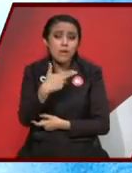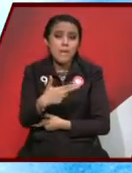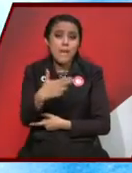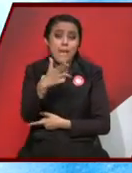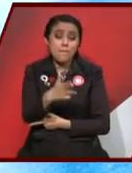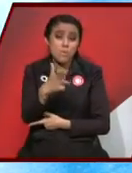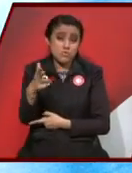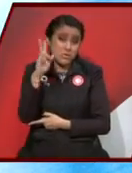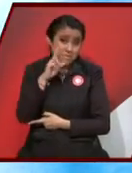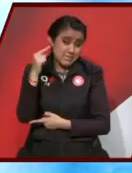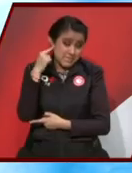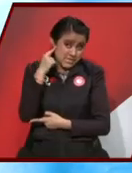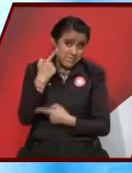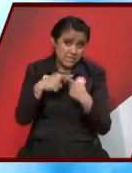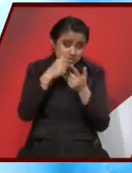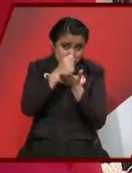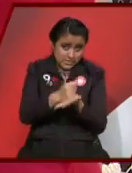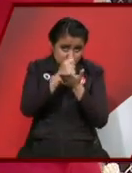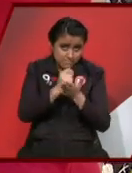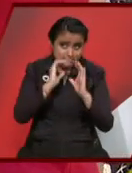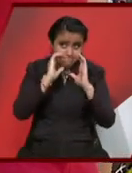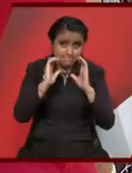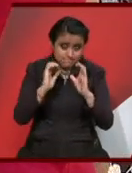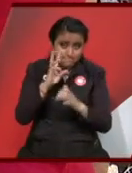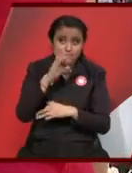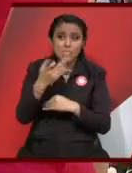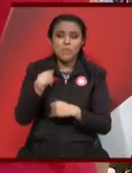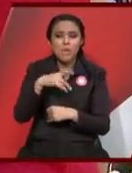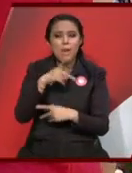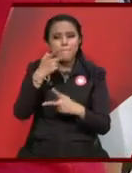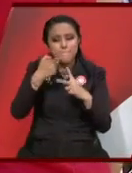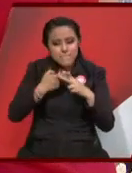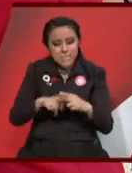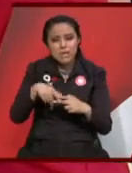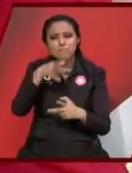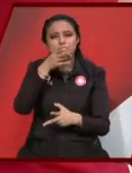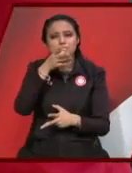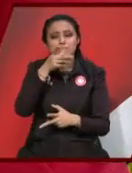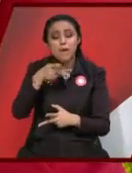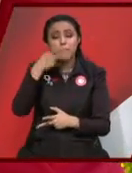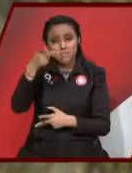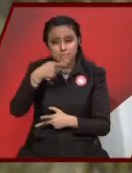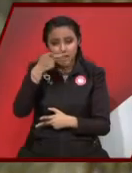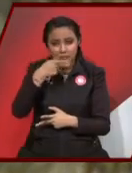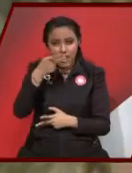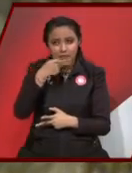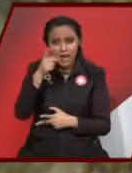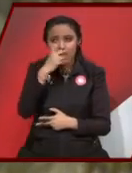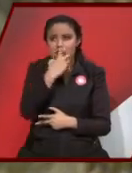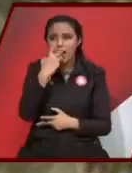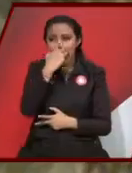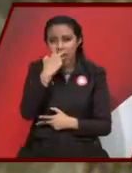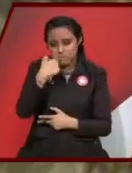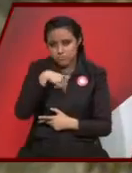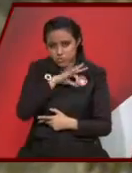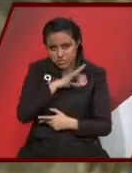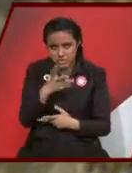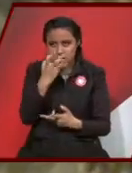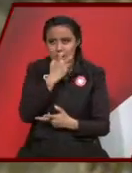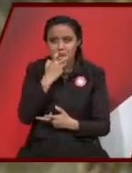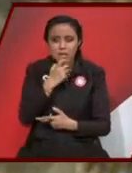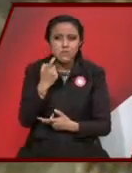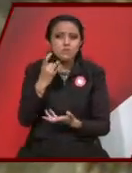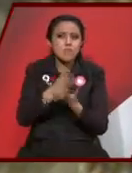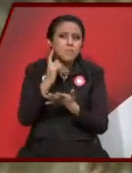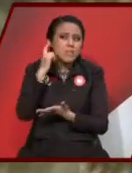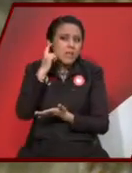hipoacusia profunda y con muchas terapias y dedicación. Aprendió a hablar y a entender, leyendo los labios. El aparato que tengo, nada más